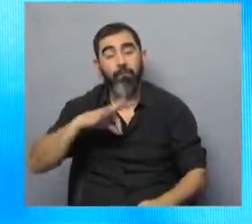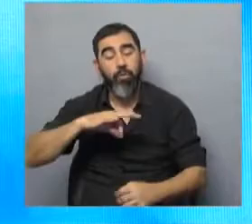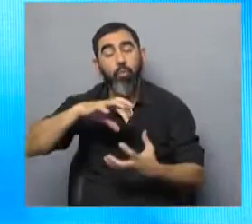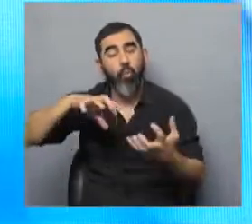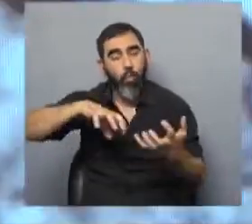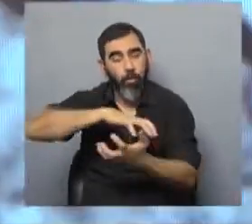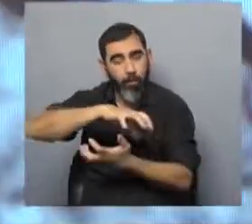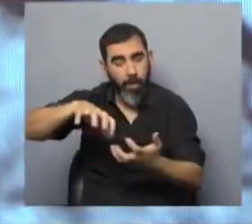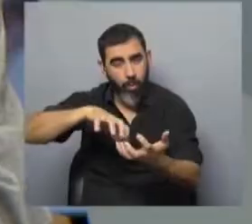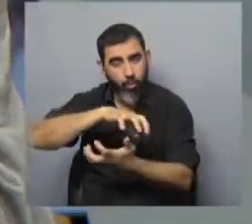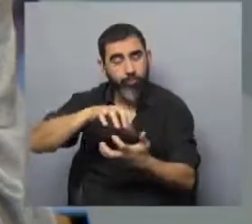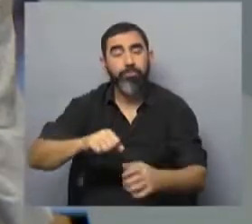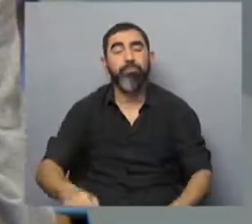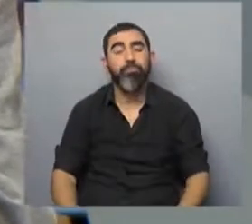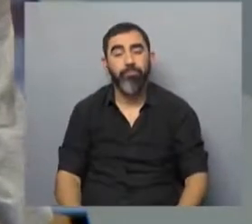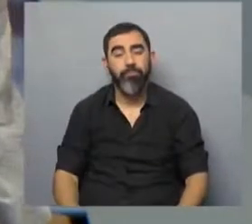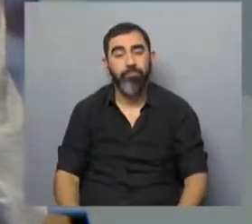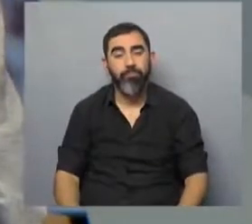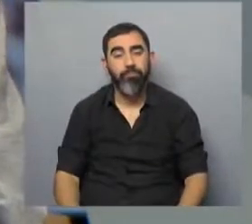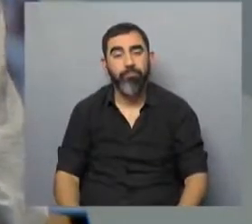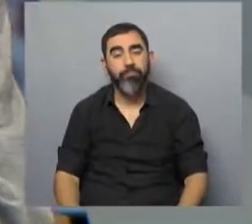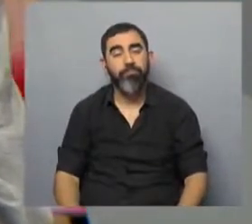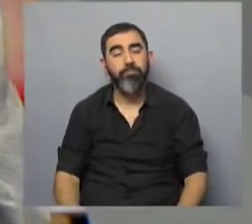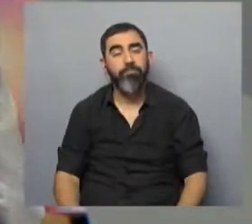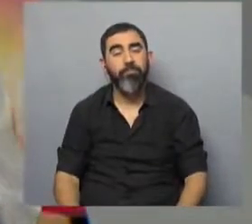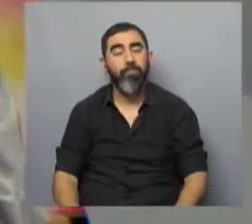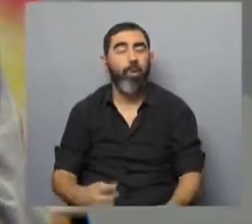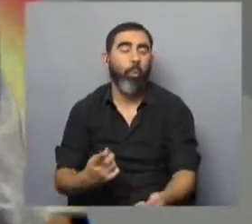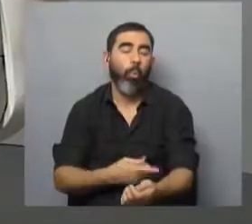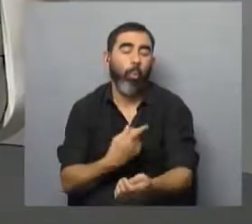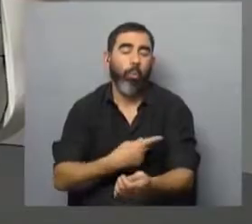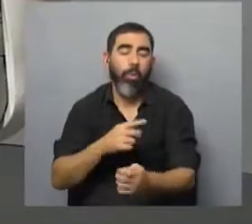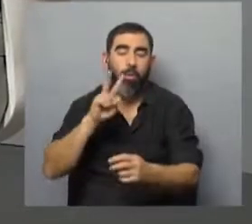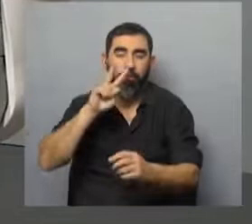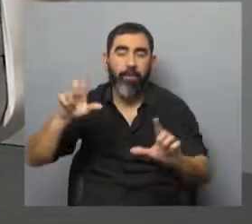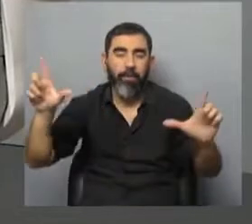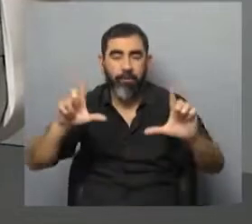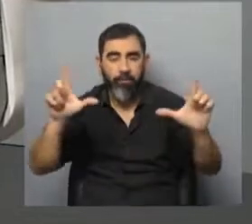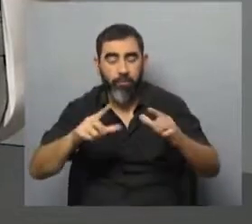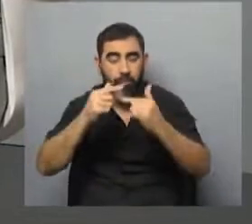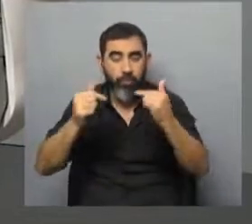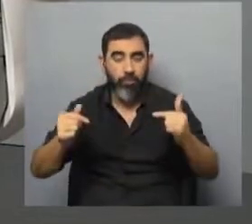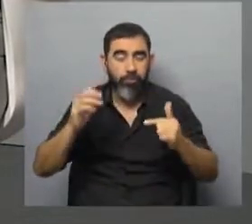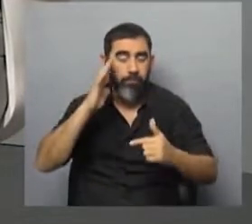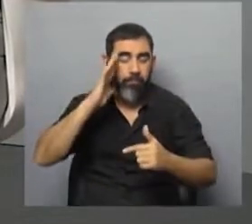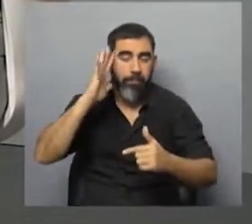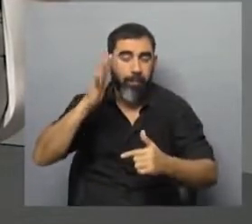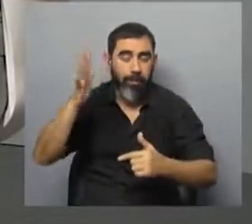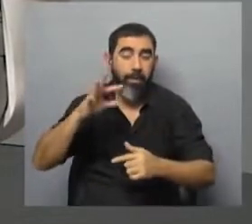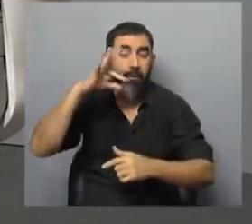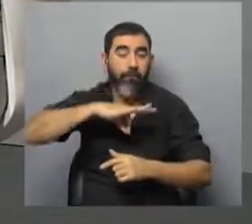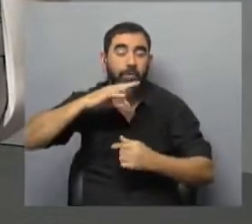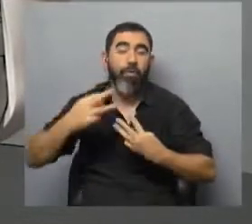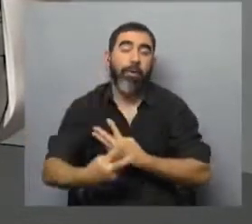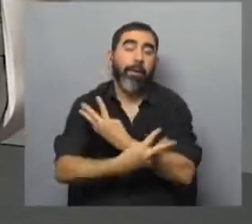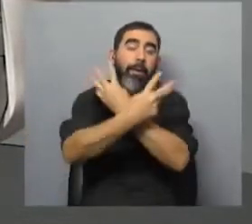complejos. Mabel, nos acostumbramos a fuerza de ver en los medios a pensar que en virus en general